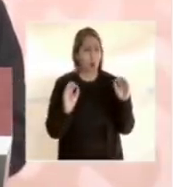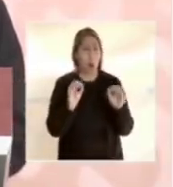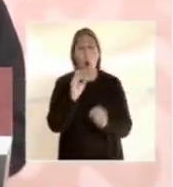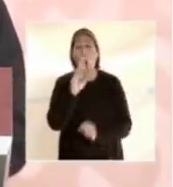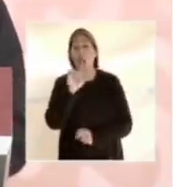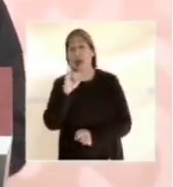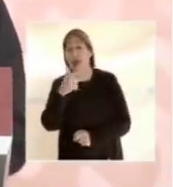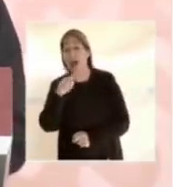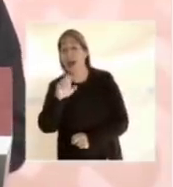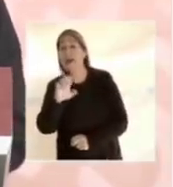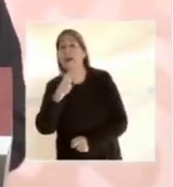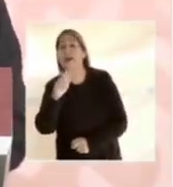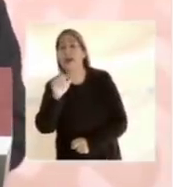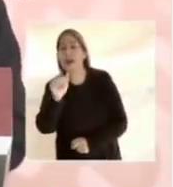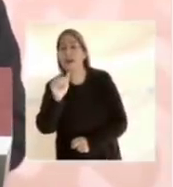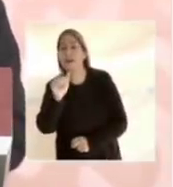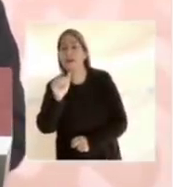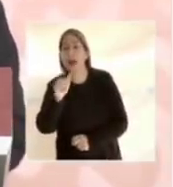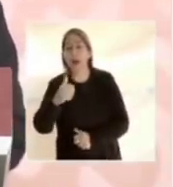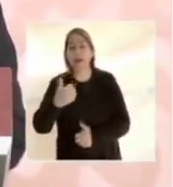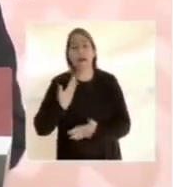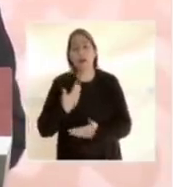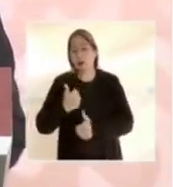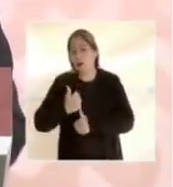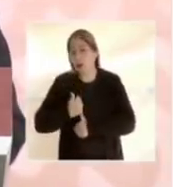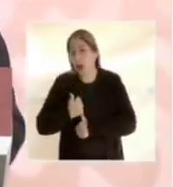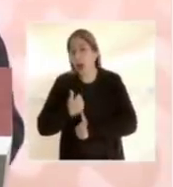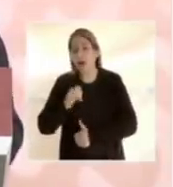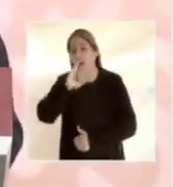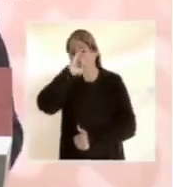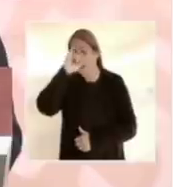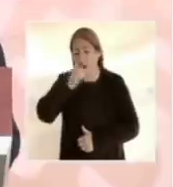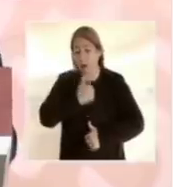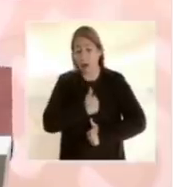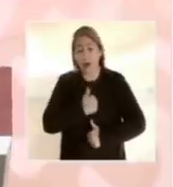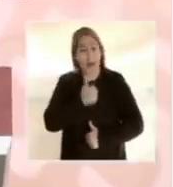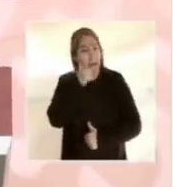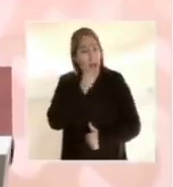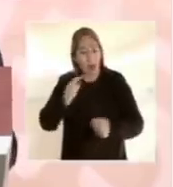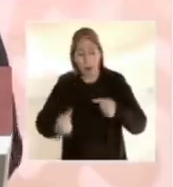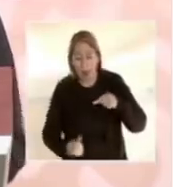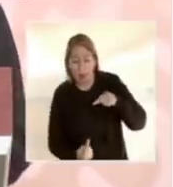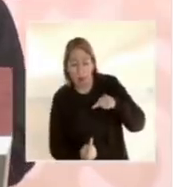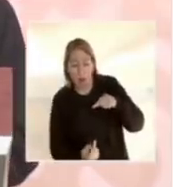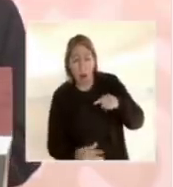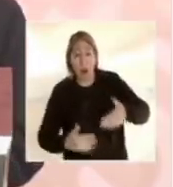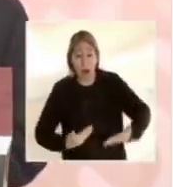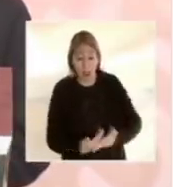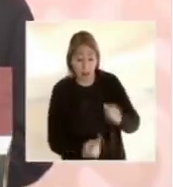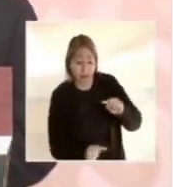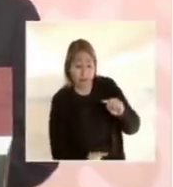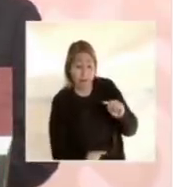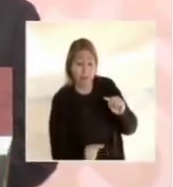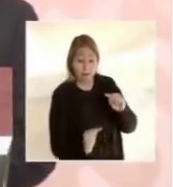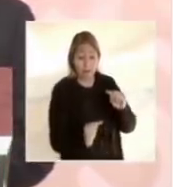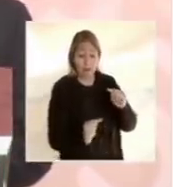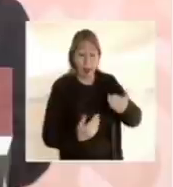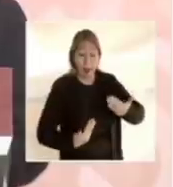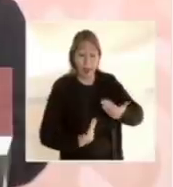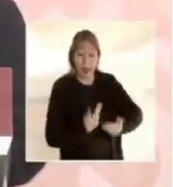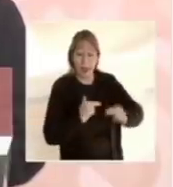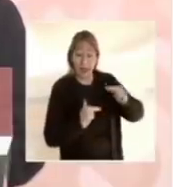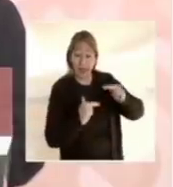soldados y oficiales vienen de abajo y tienen como origen